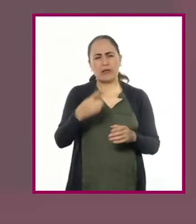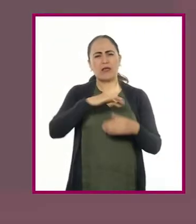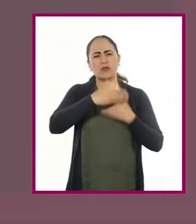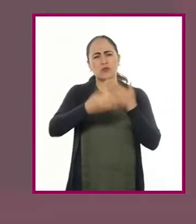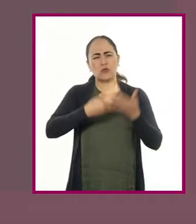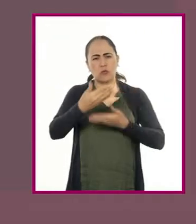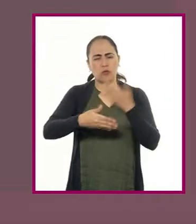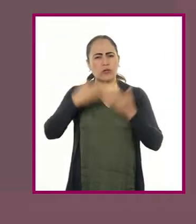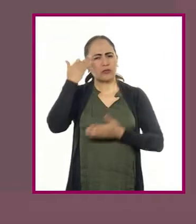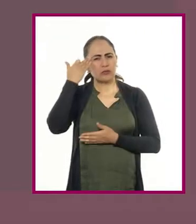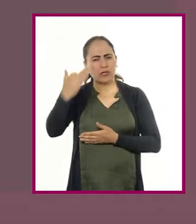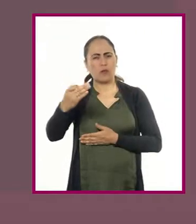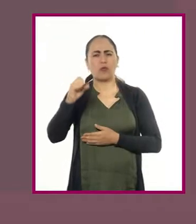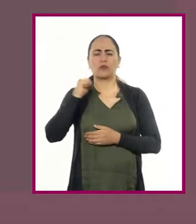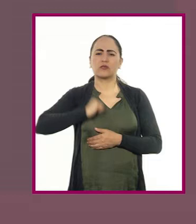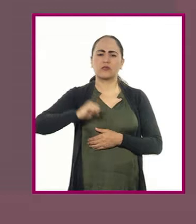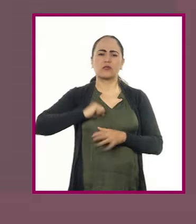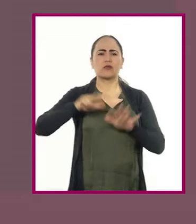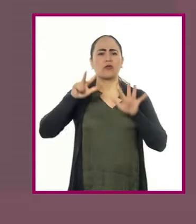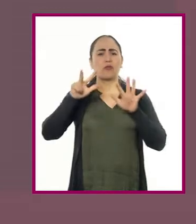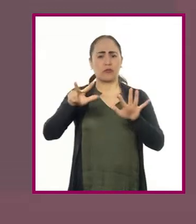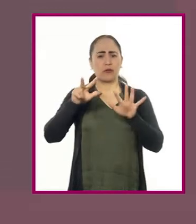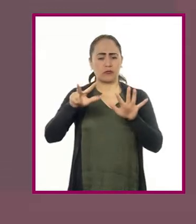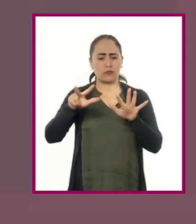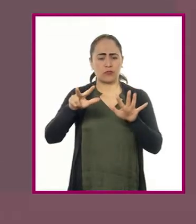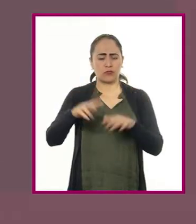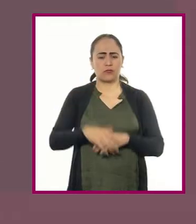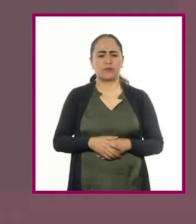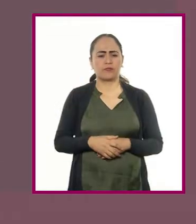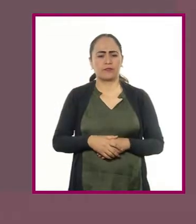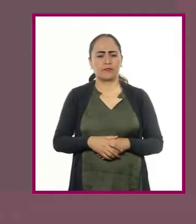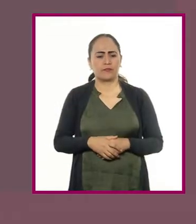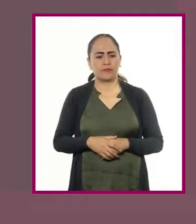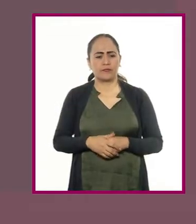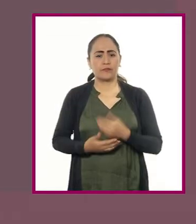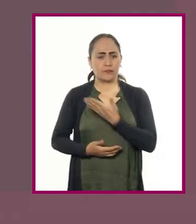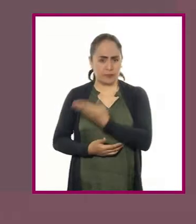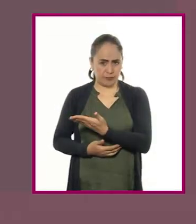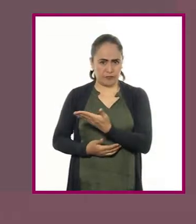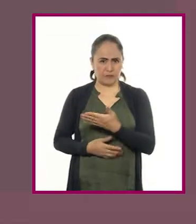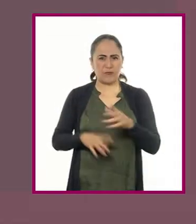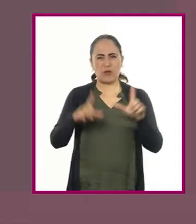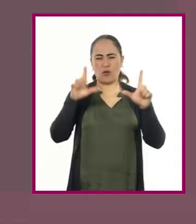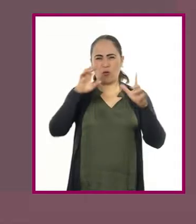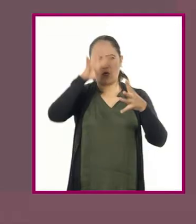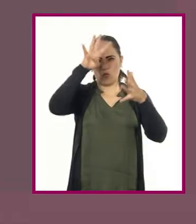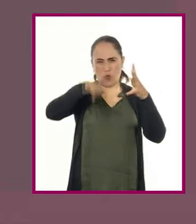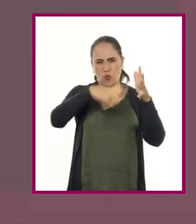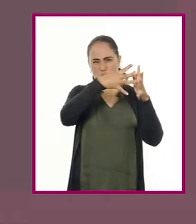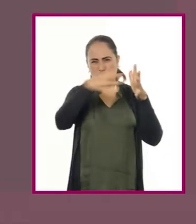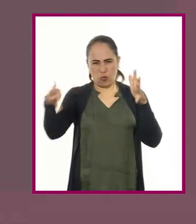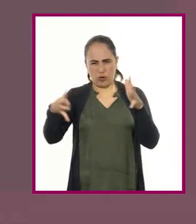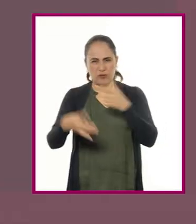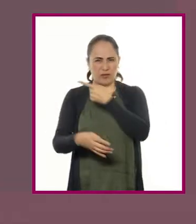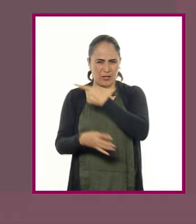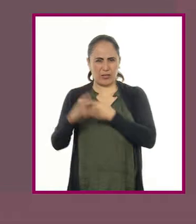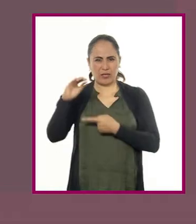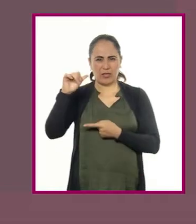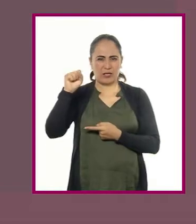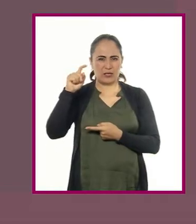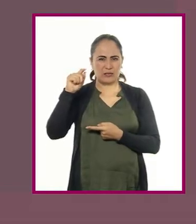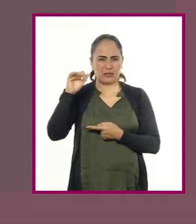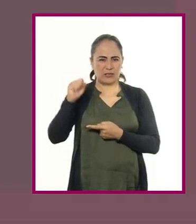XVIII, momento en el que se popularizaron los llamados cuadros de castas, como el que ven en pantalla, y